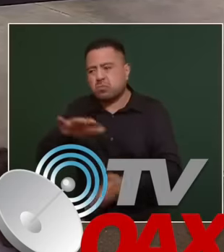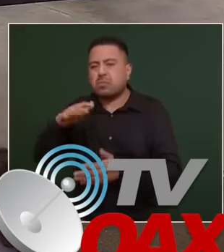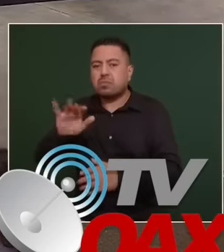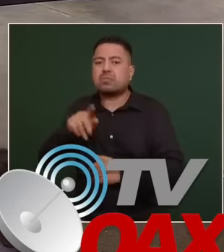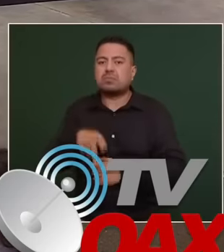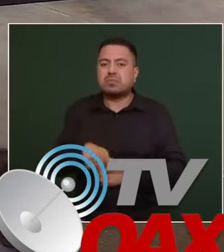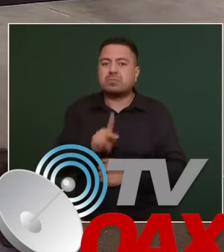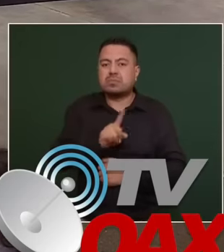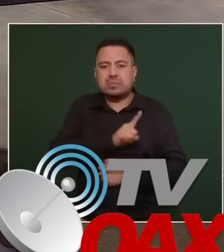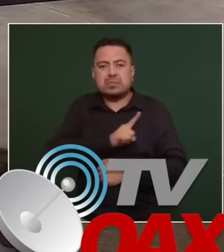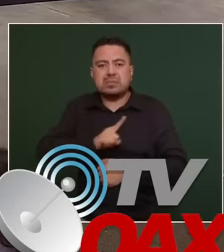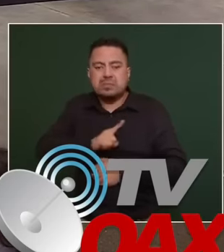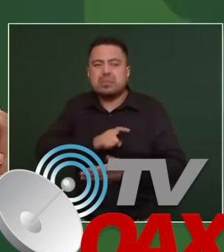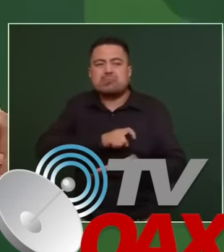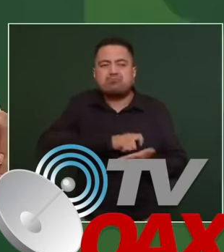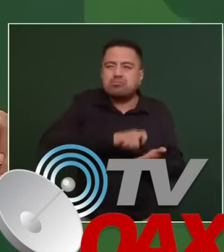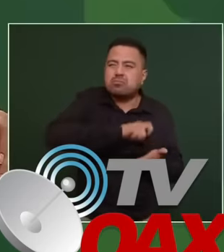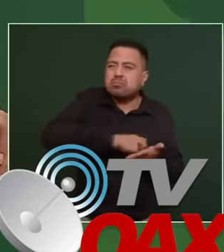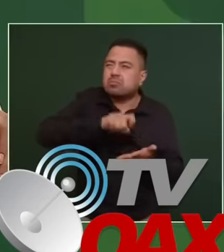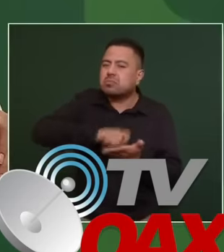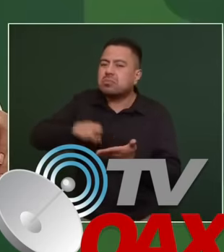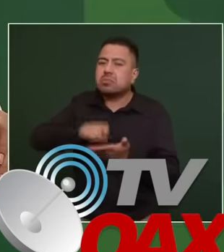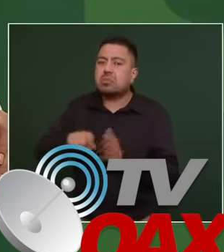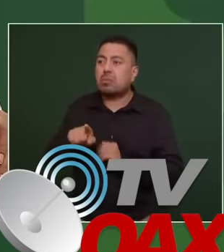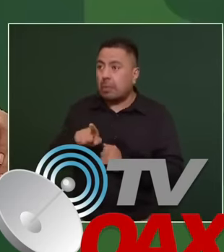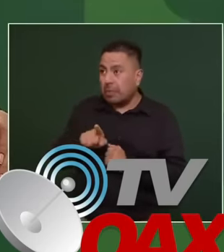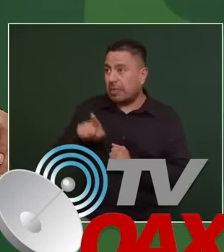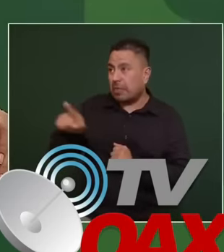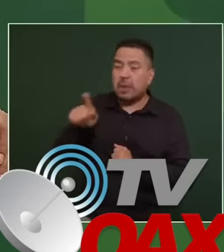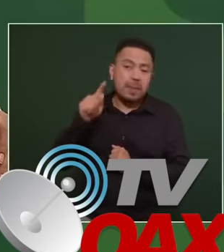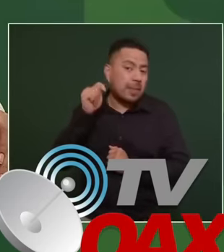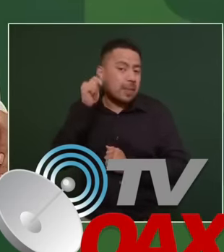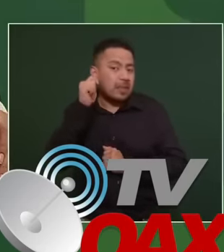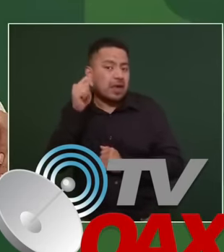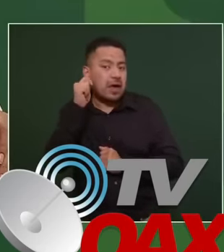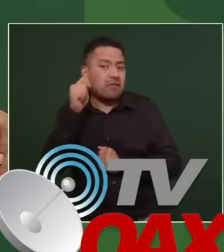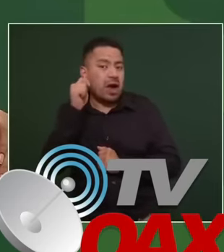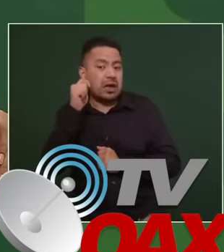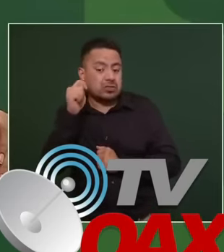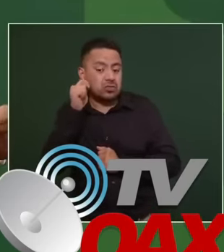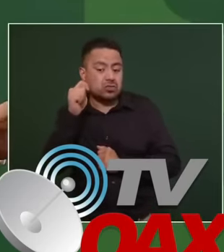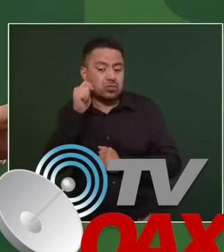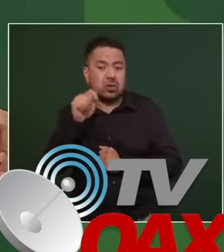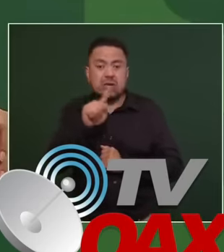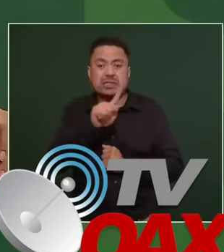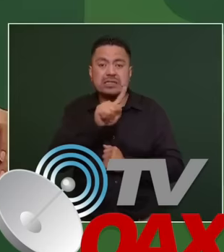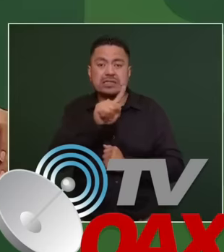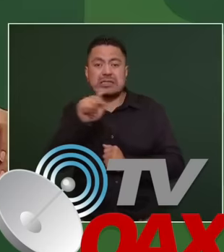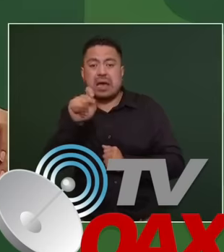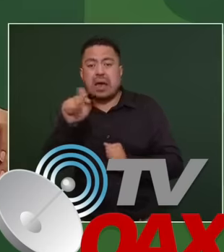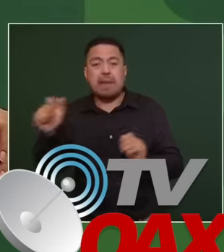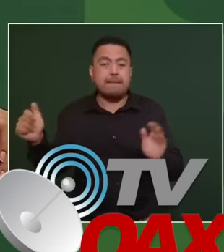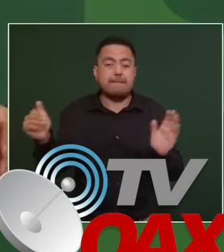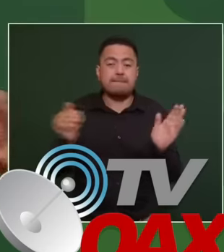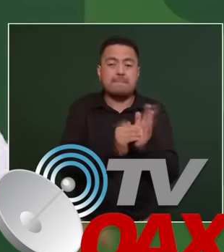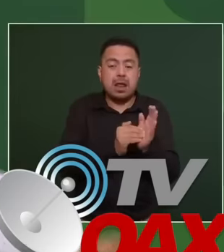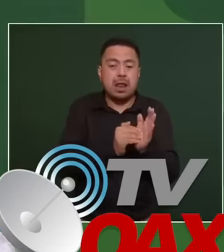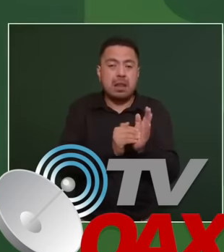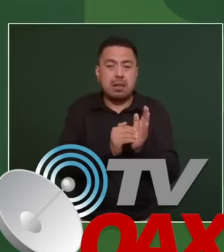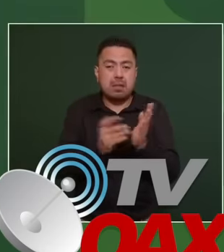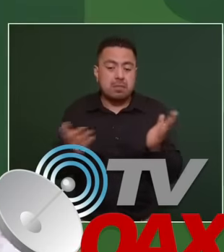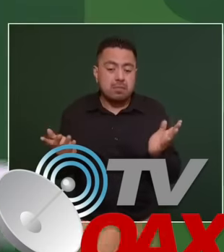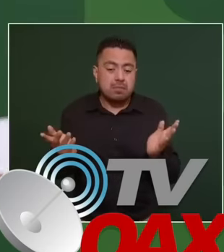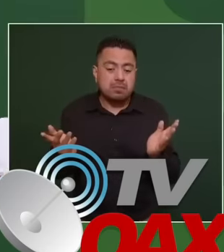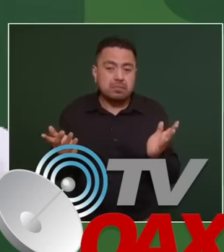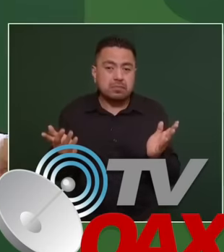tenemos que irlos consiguiendo. En el caso de Tabasco, creo que fueron 100 mil y